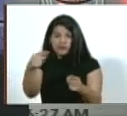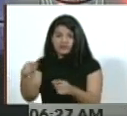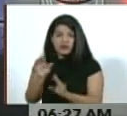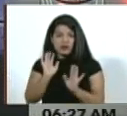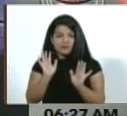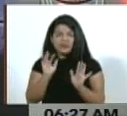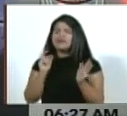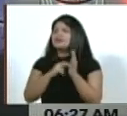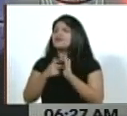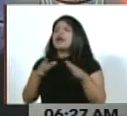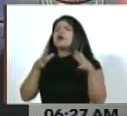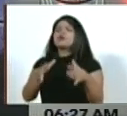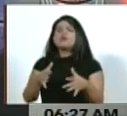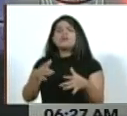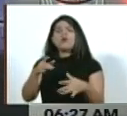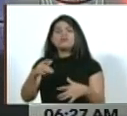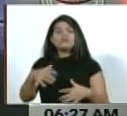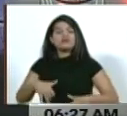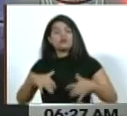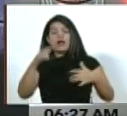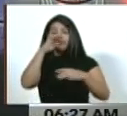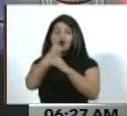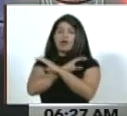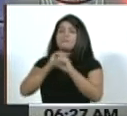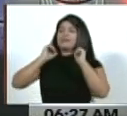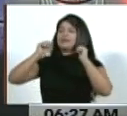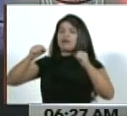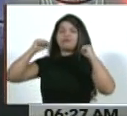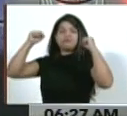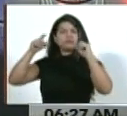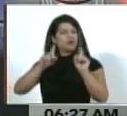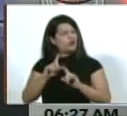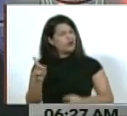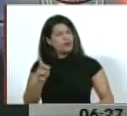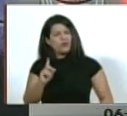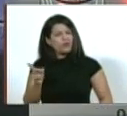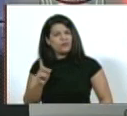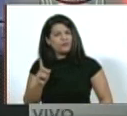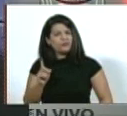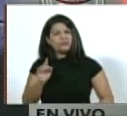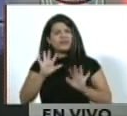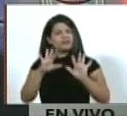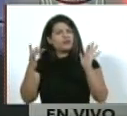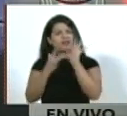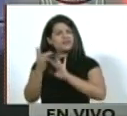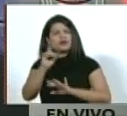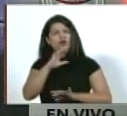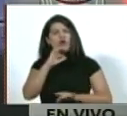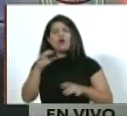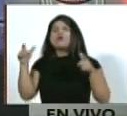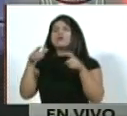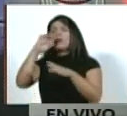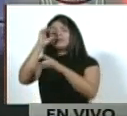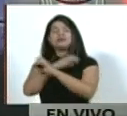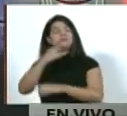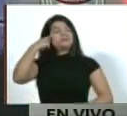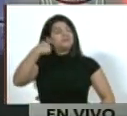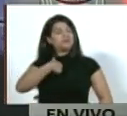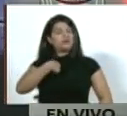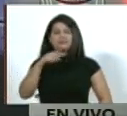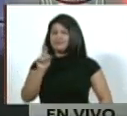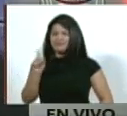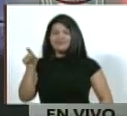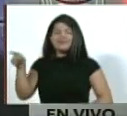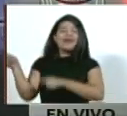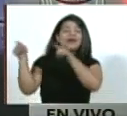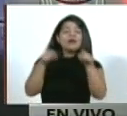es un movimiento para la oligarquía el 19 de abril. Es un movimiento realmente